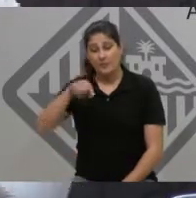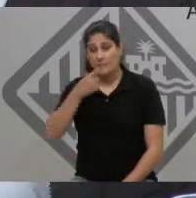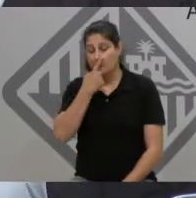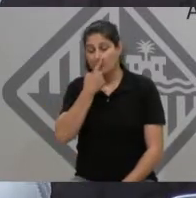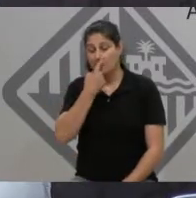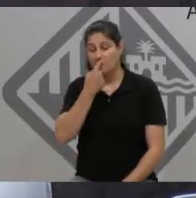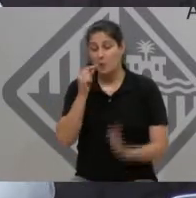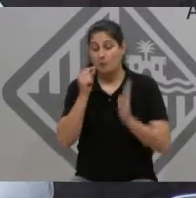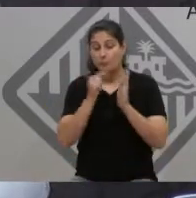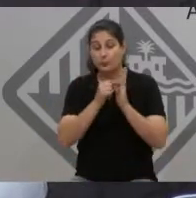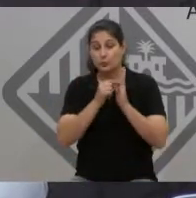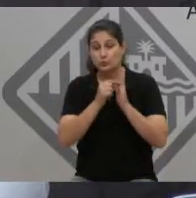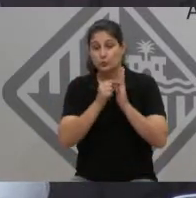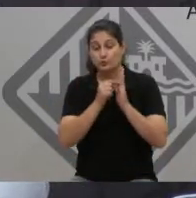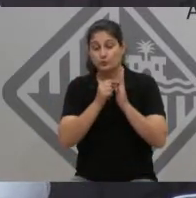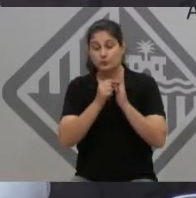punto